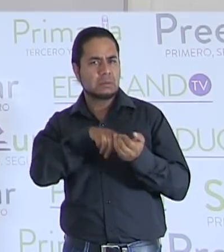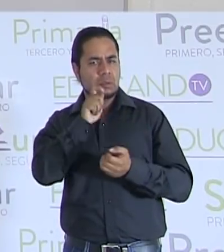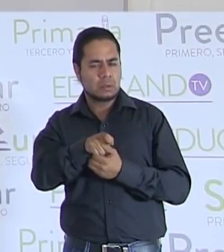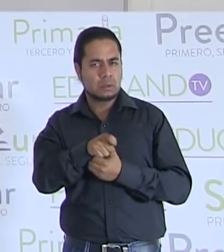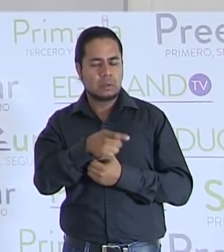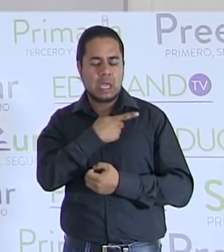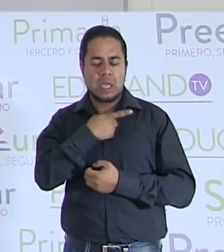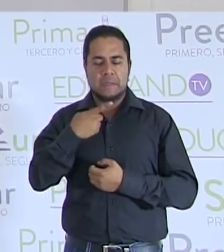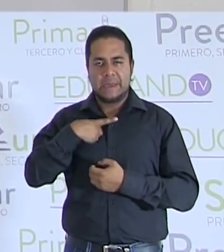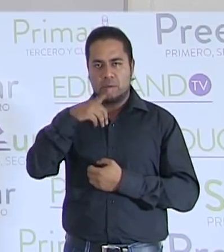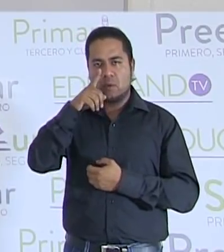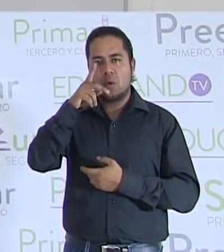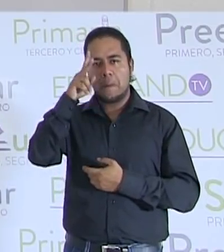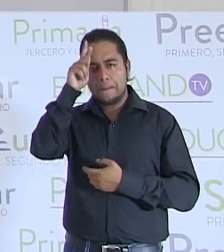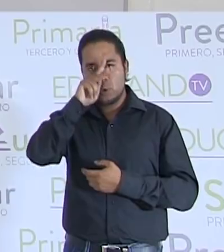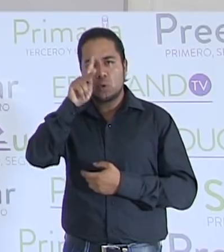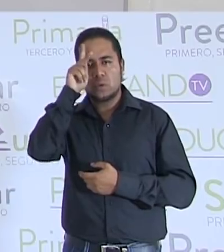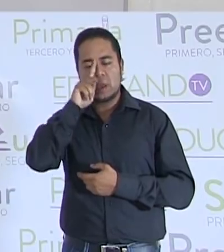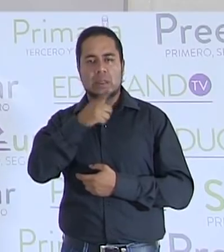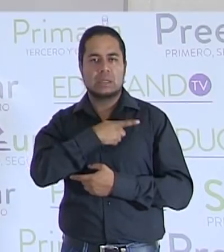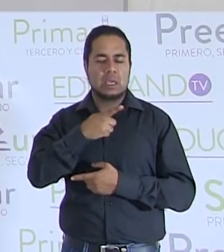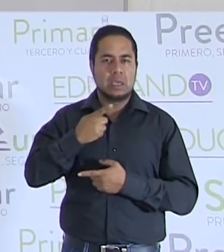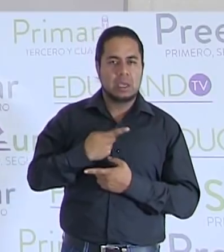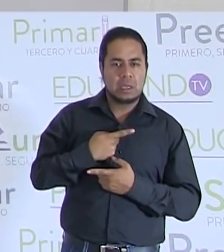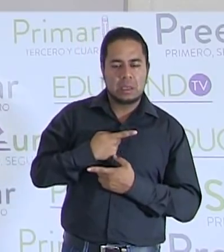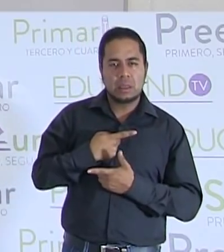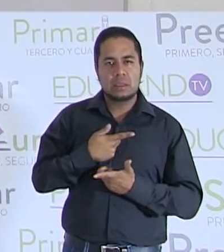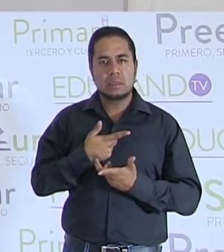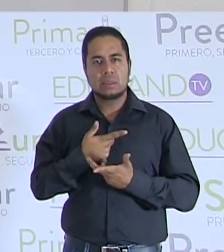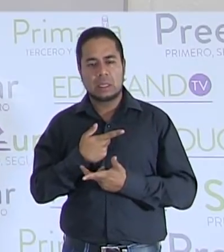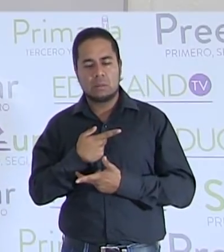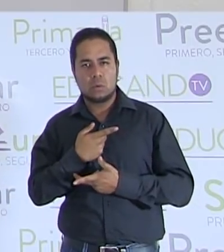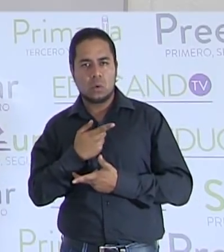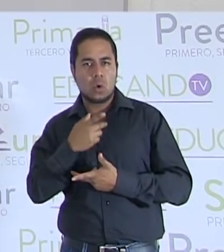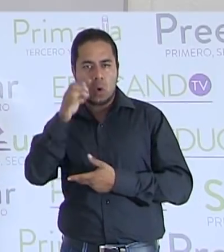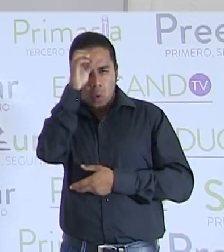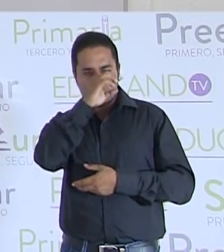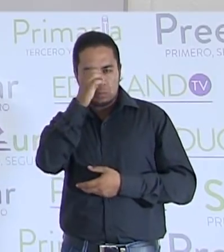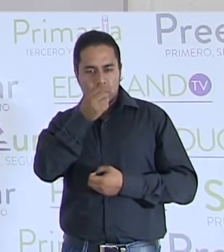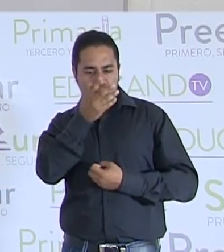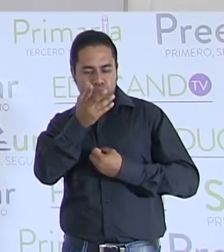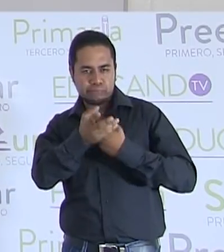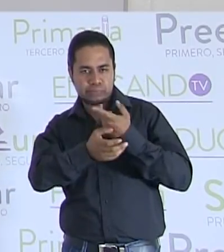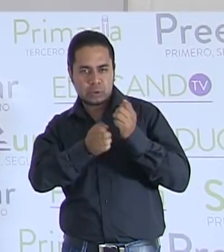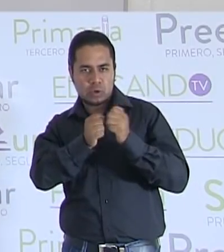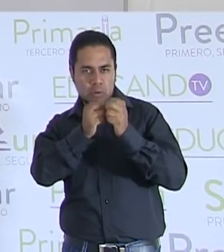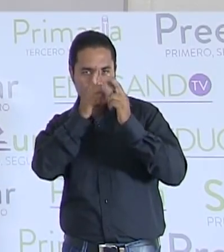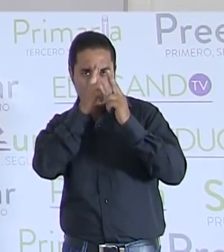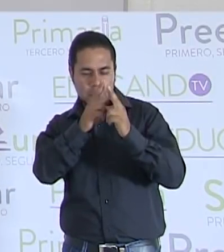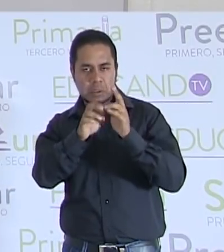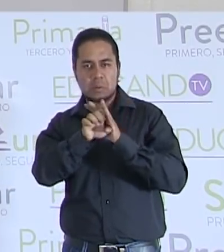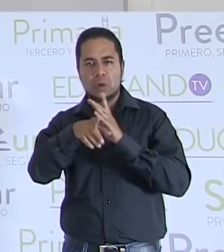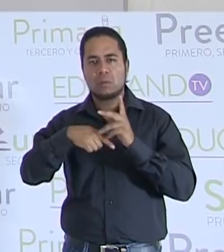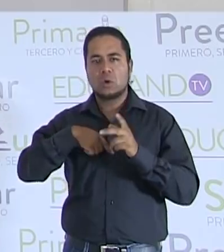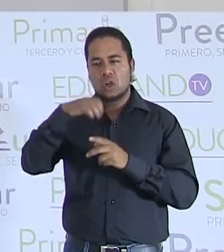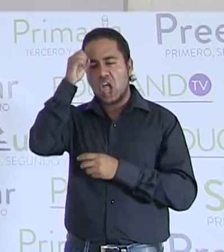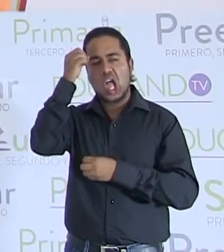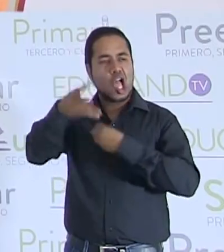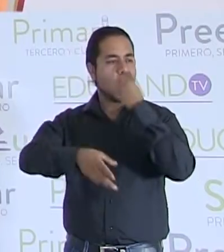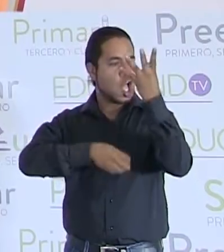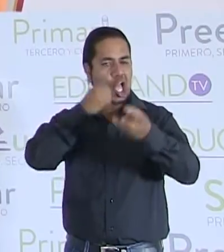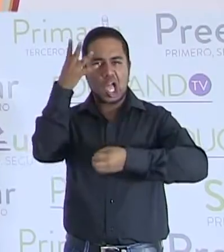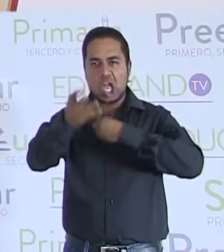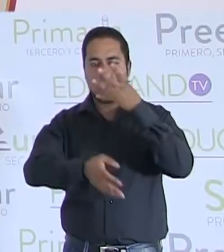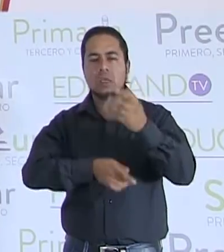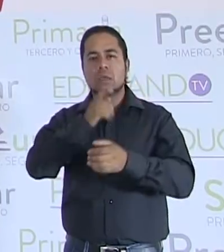ser prudentes al hablar, que debemos ser sabios para opinar. Porque si hablamos y no pensamos en lo que decimos,